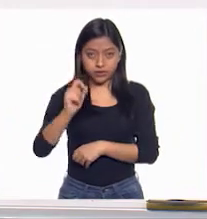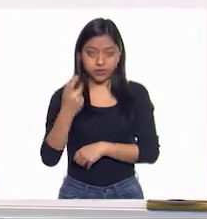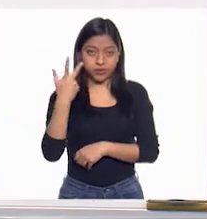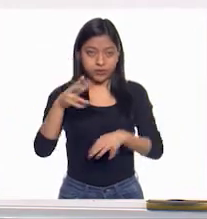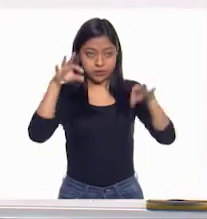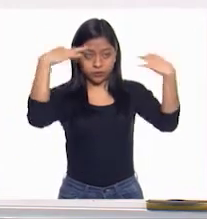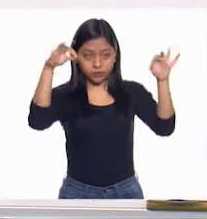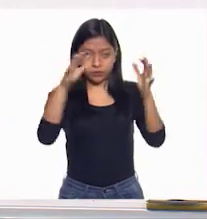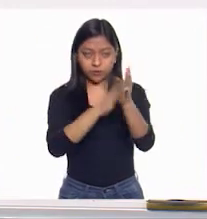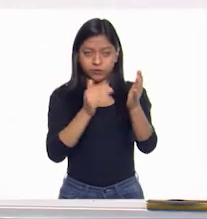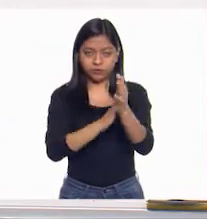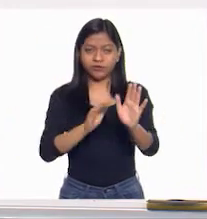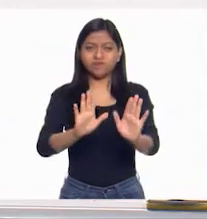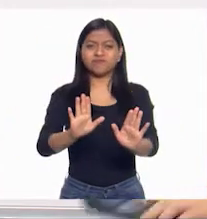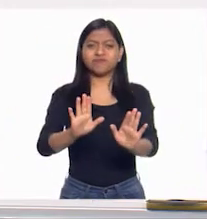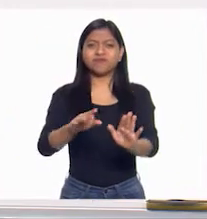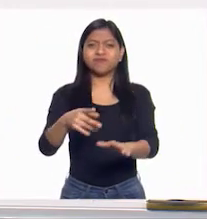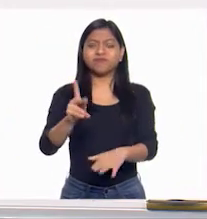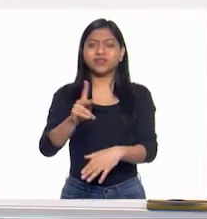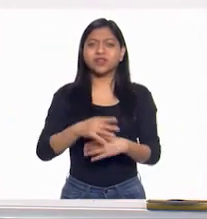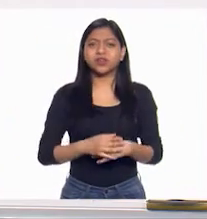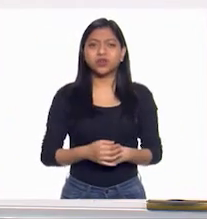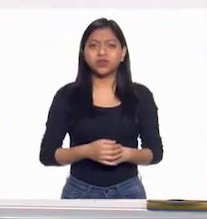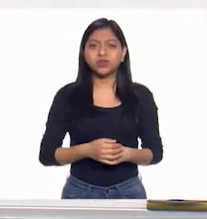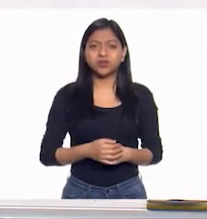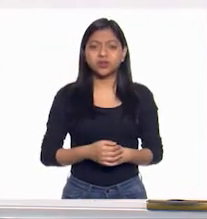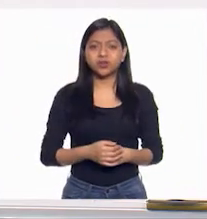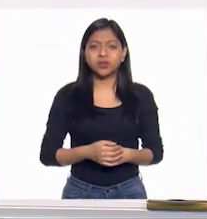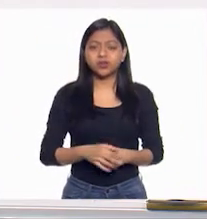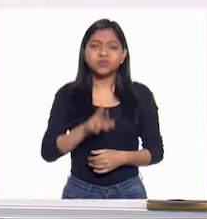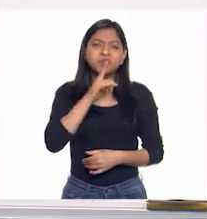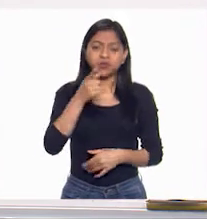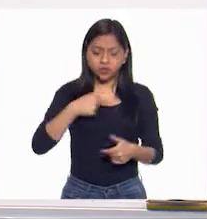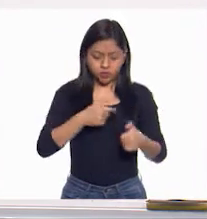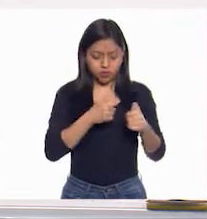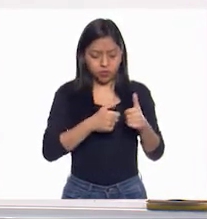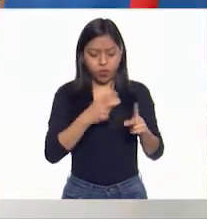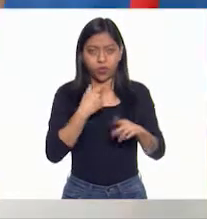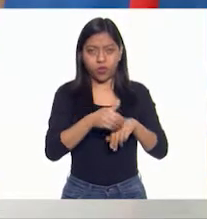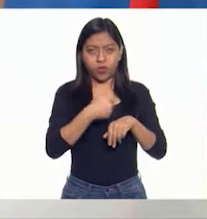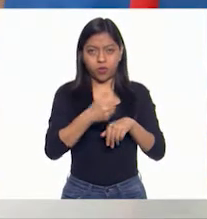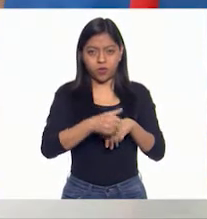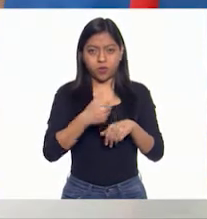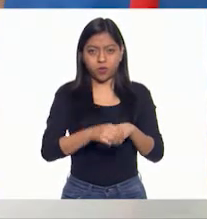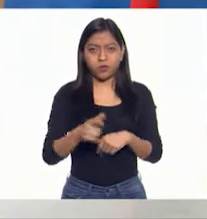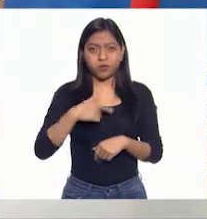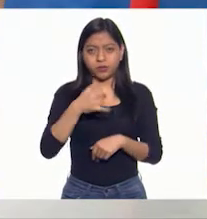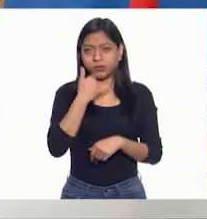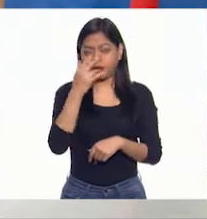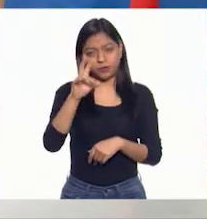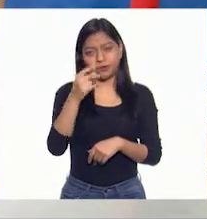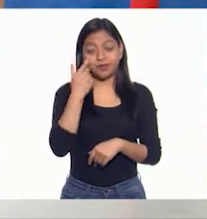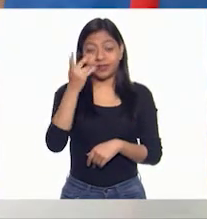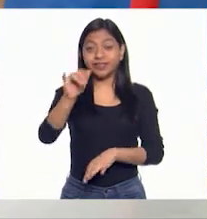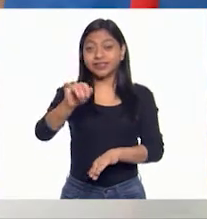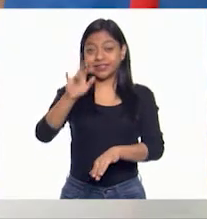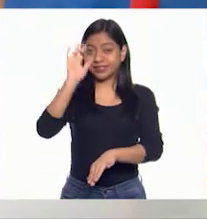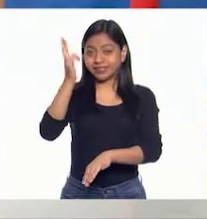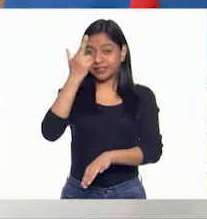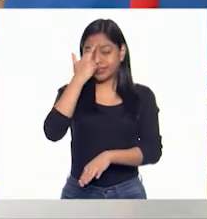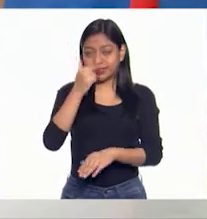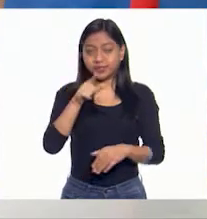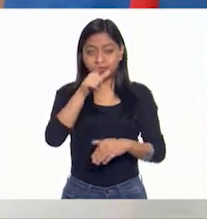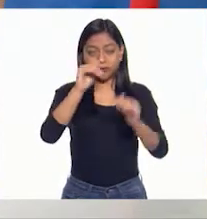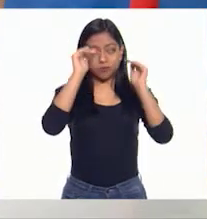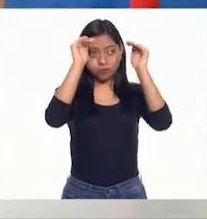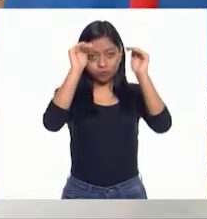Pero como se me hace que me los vas a ir así subiendo, ya mejor agarro la calculadora, no me vaya yo a equivocar. Sí, porque recuerda que vamos subiendo el nivel